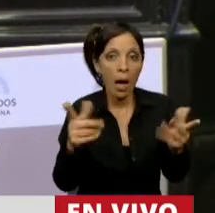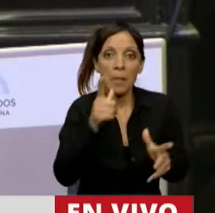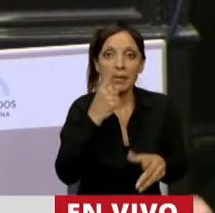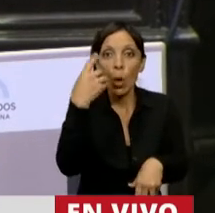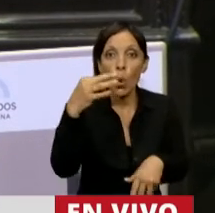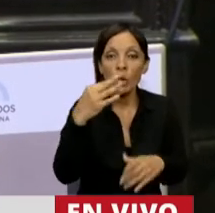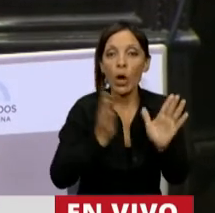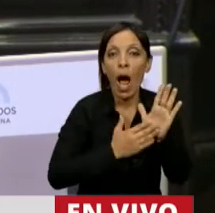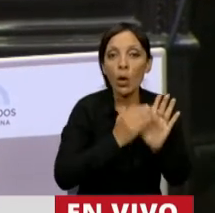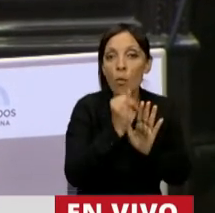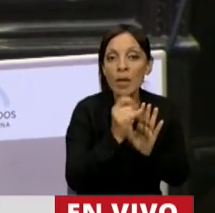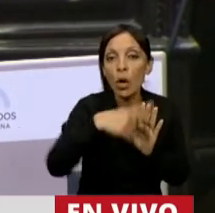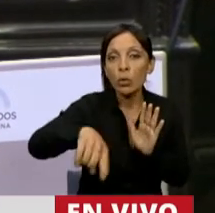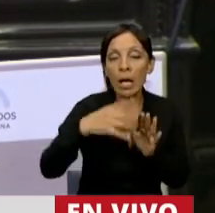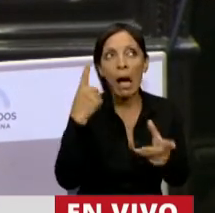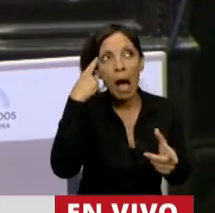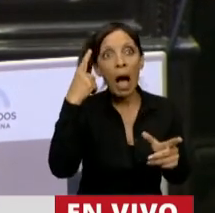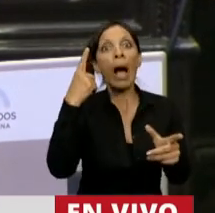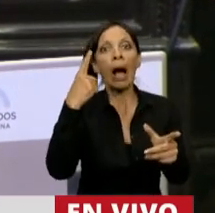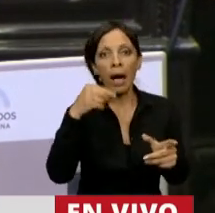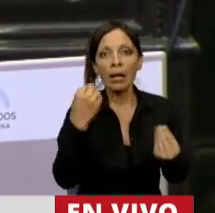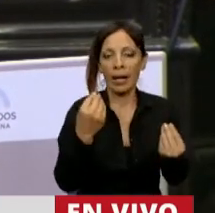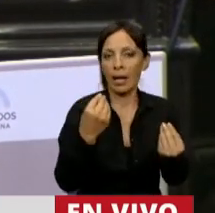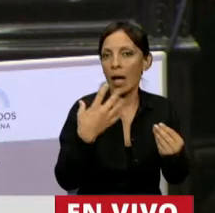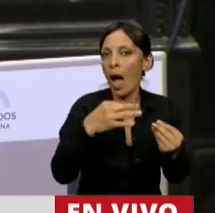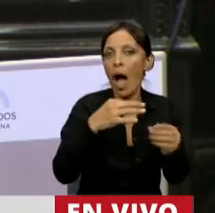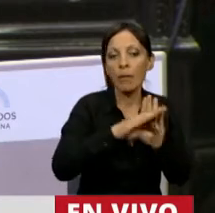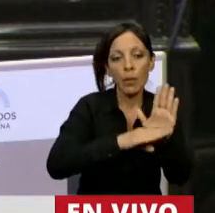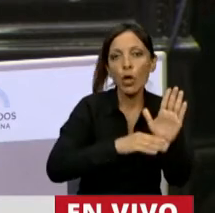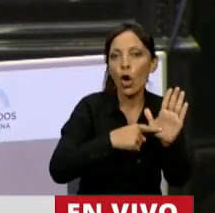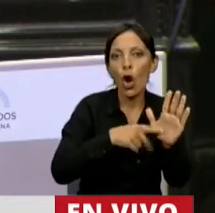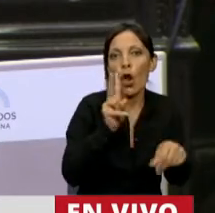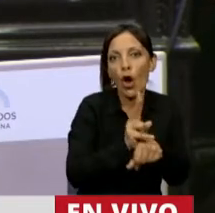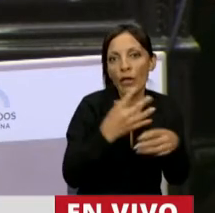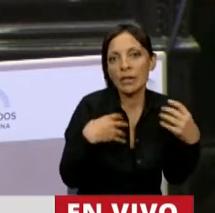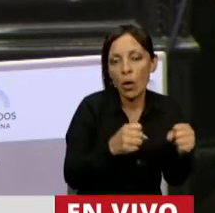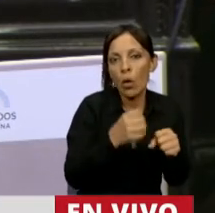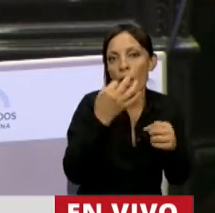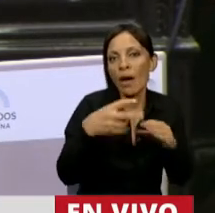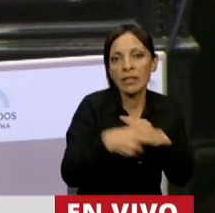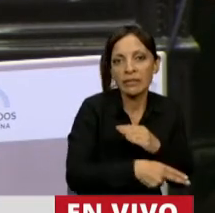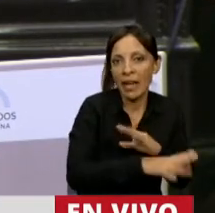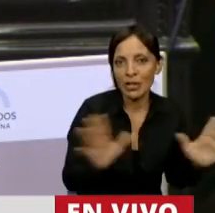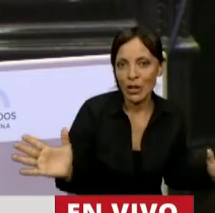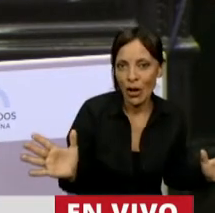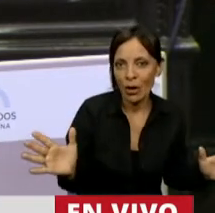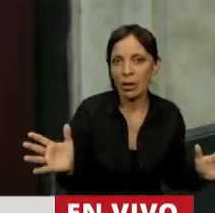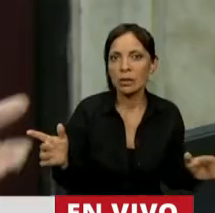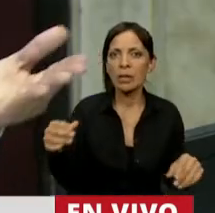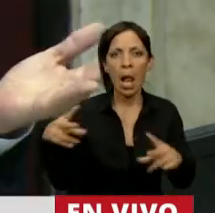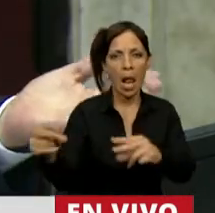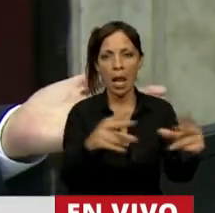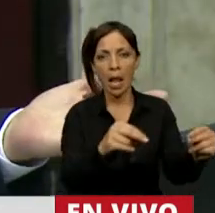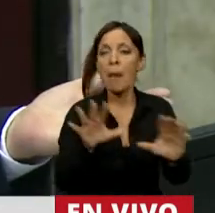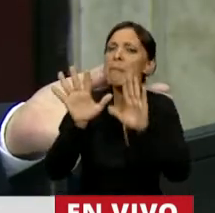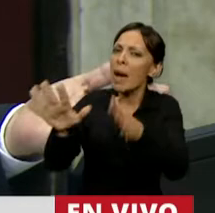argumento del que pudieron agarrarse es el de la finalización de la vigencia del protocolo. Si queremos... Diputado